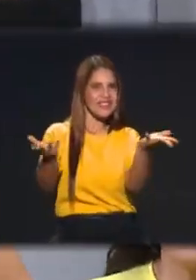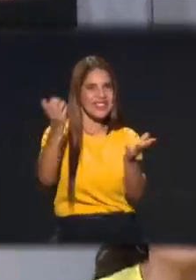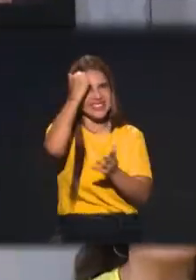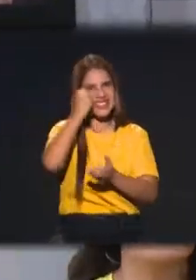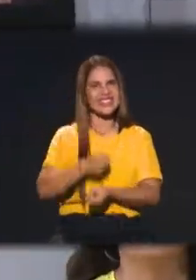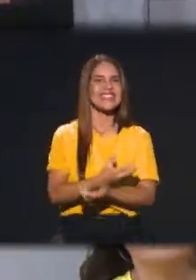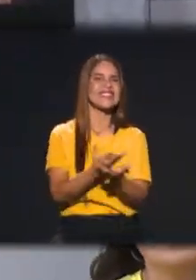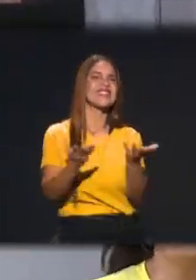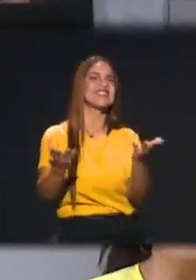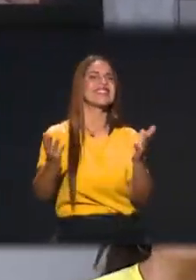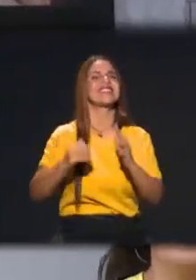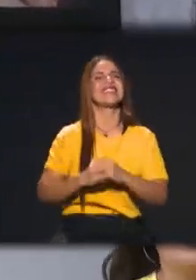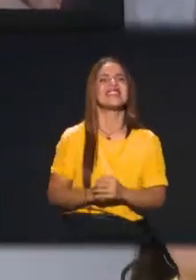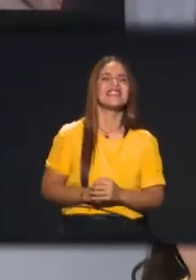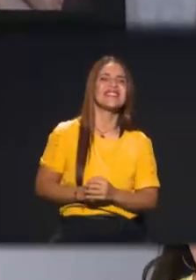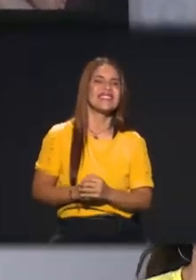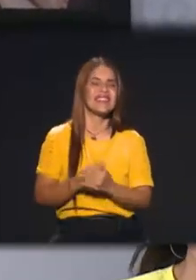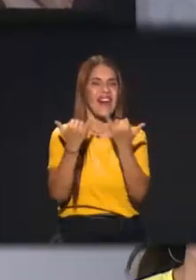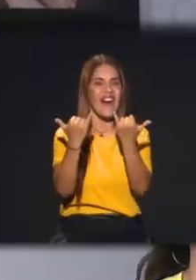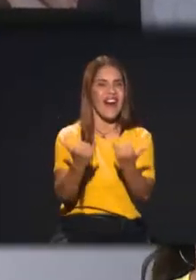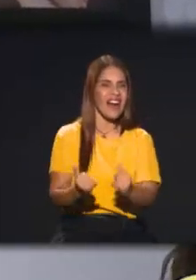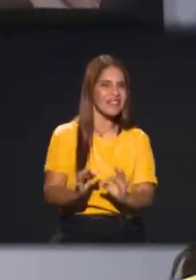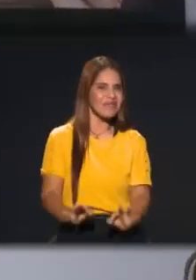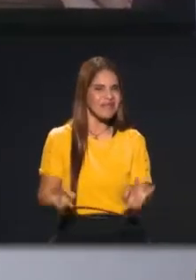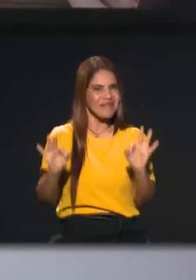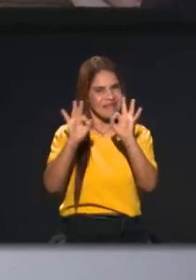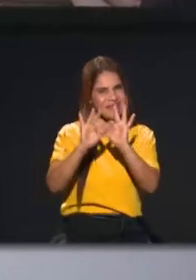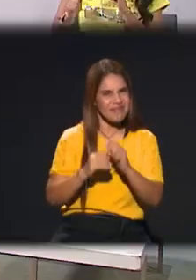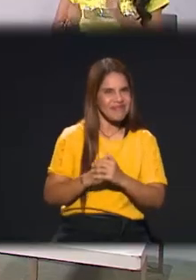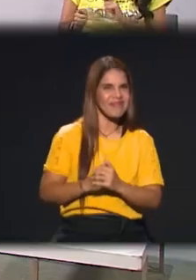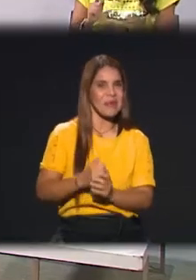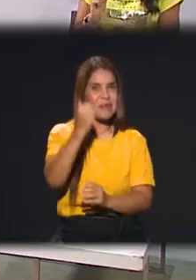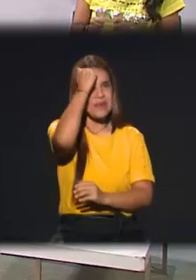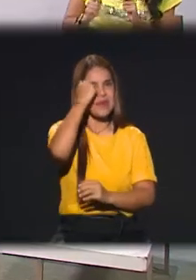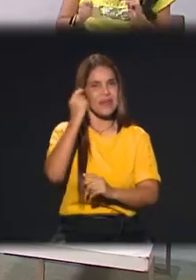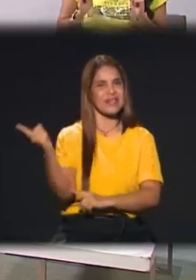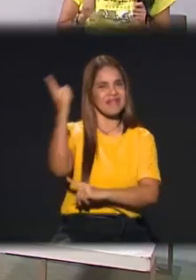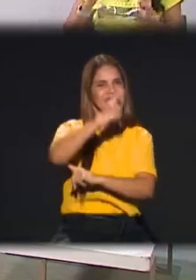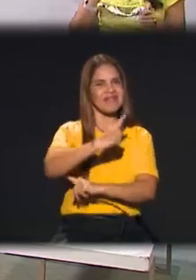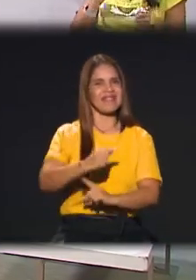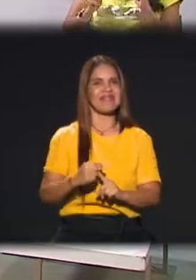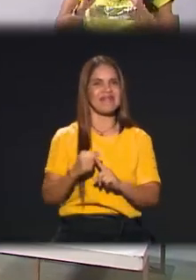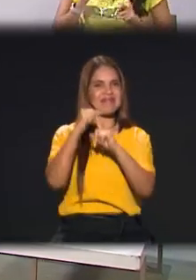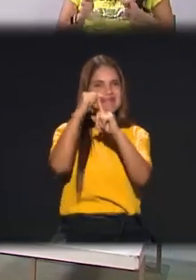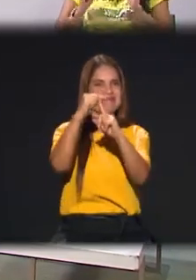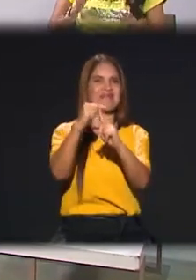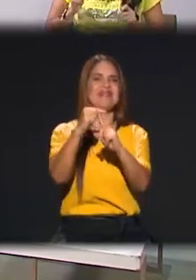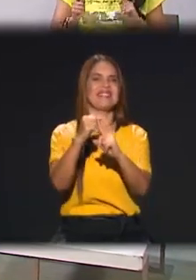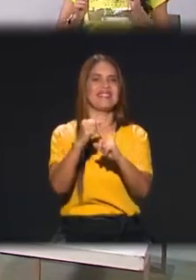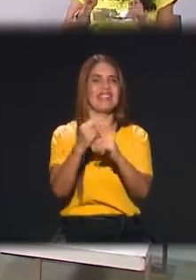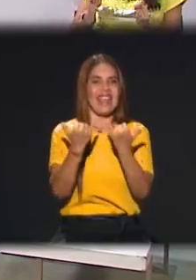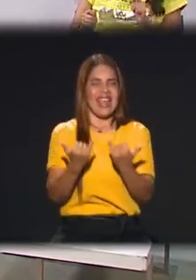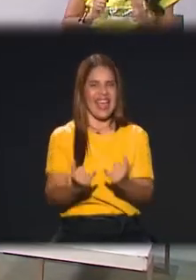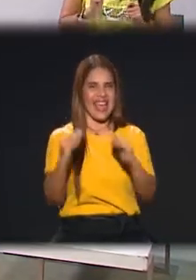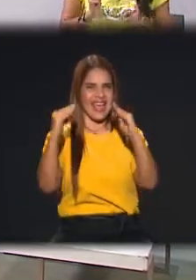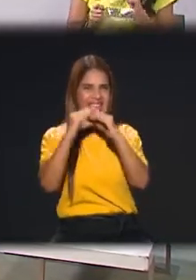sí. Y este ritmo es para, óyelo. Como dice, para los profes en su día. En Telemedellín,